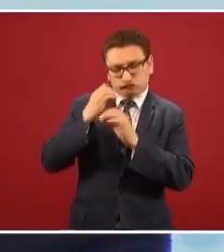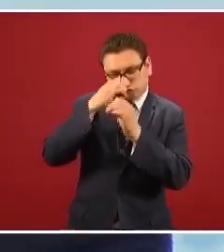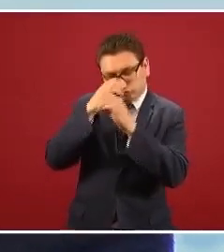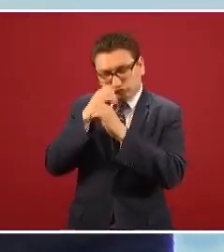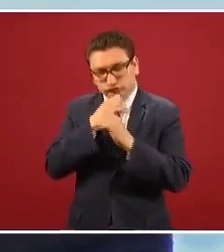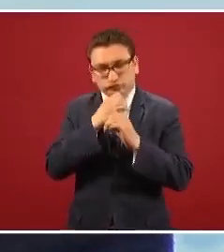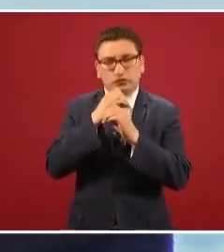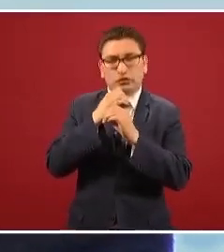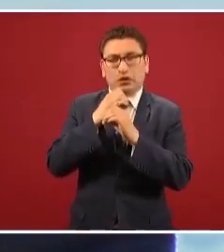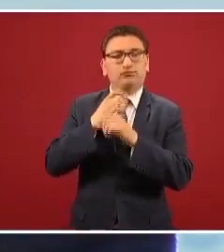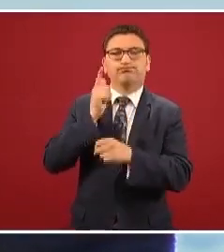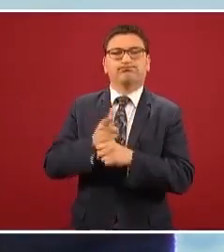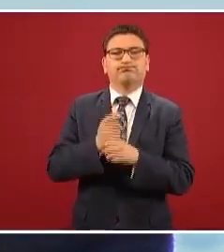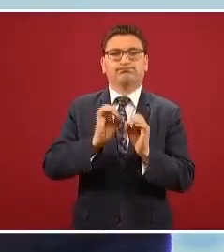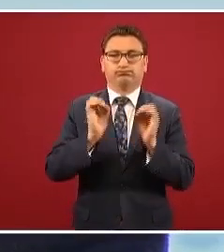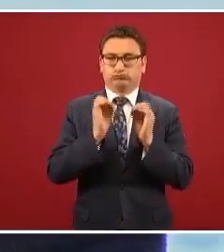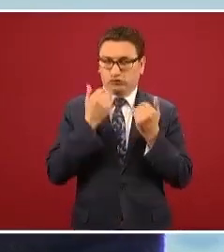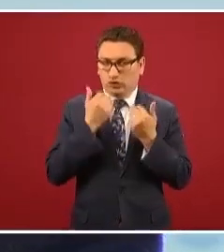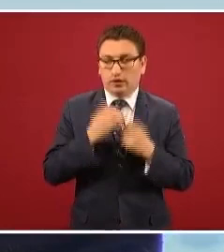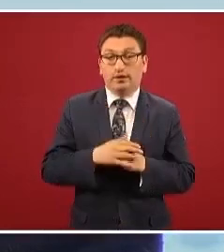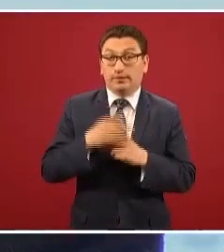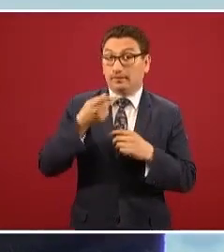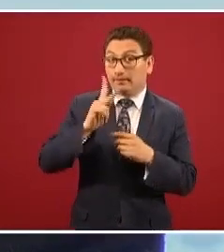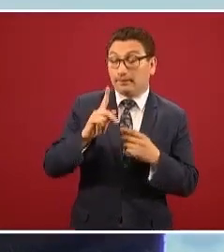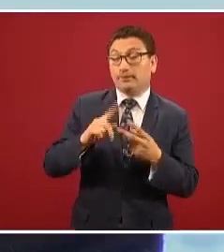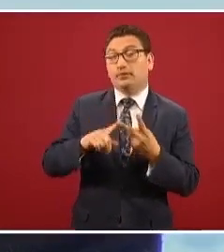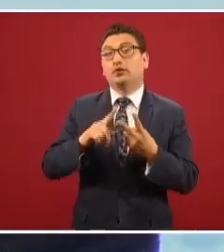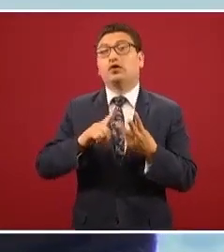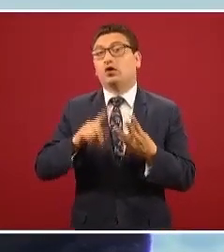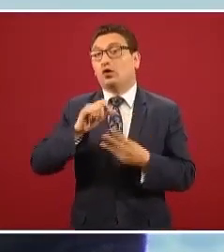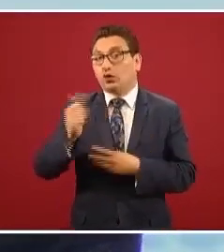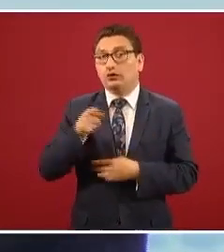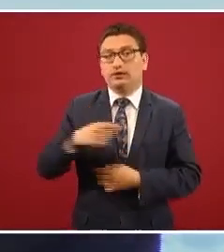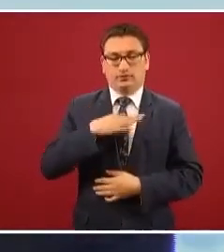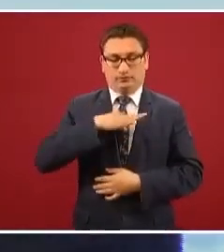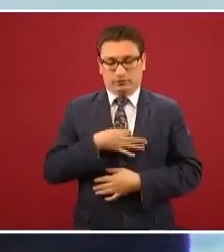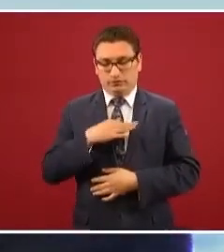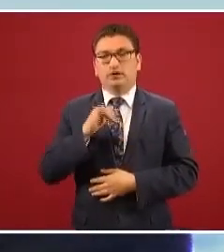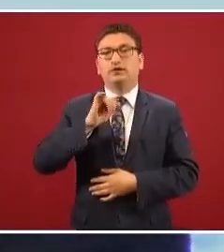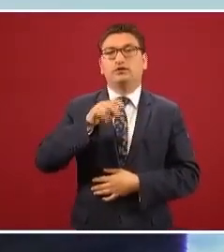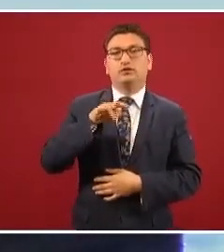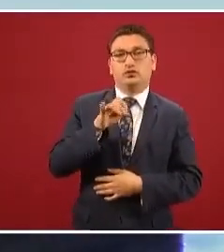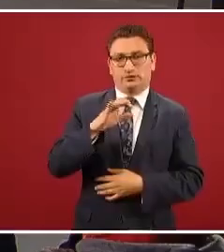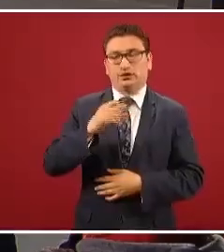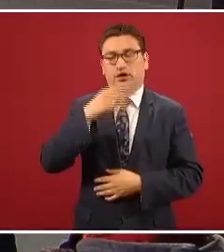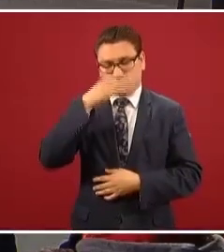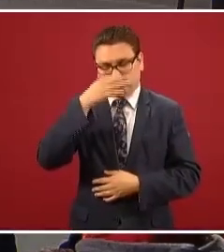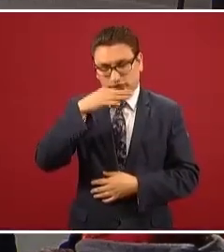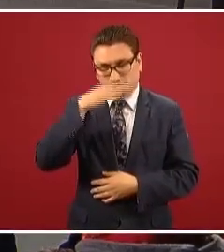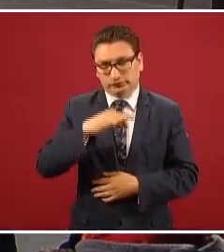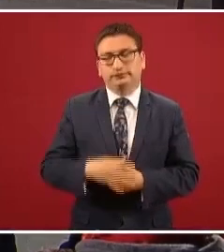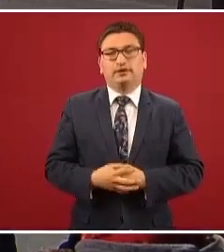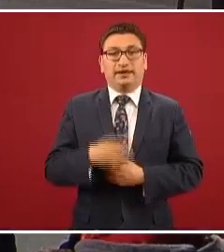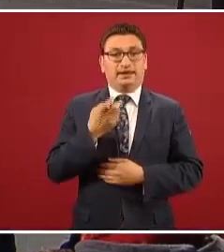específicas en ambos casos y en cambio se confirmó la presencia de infección por influenza. Tanto la